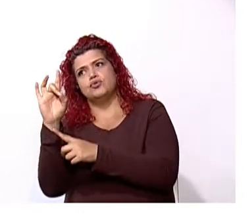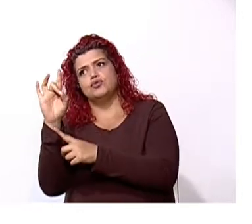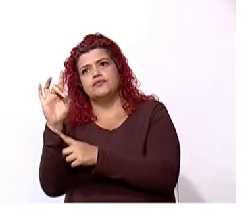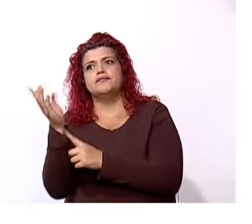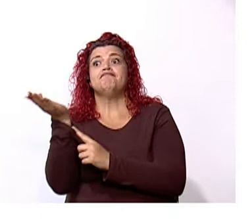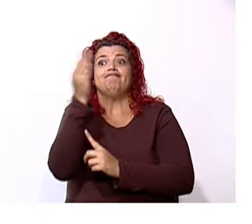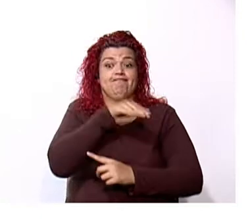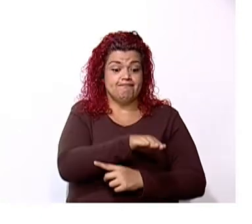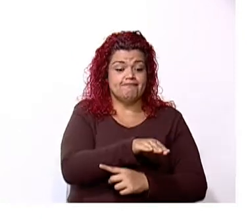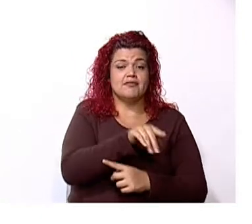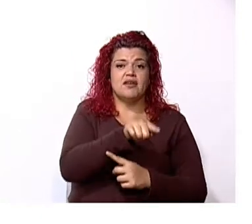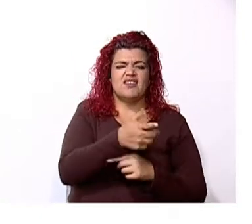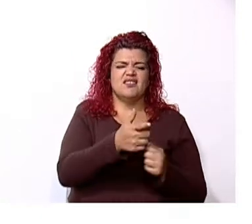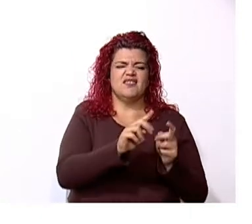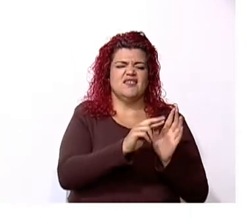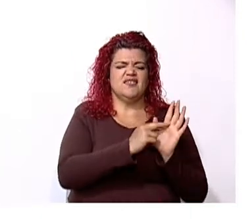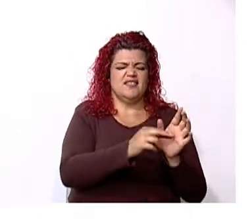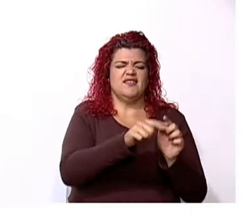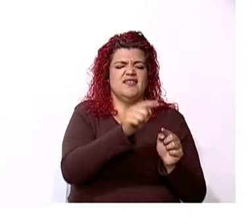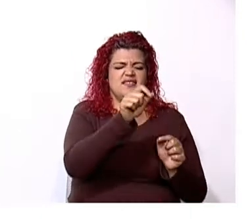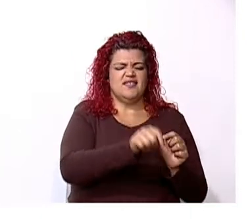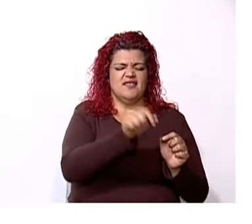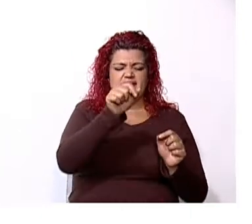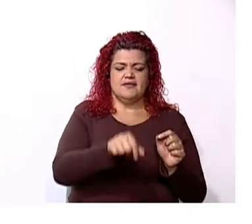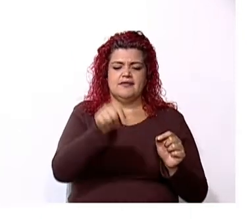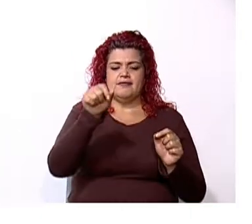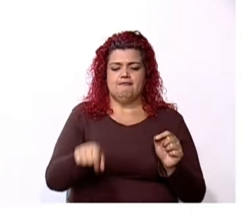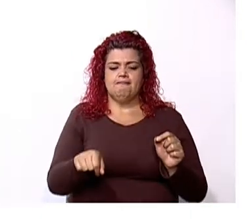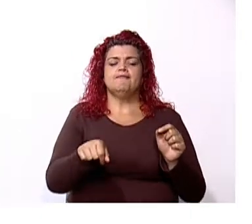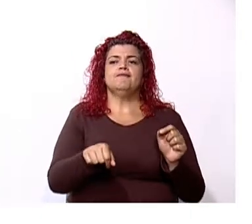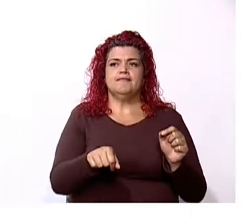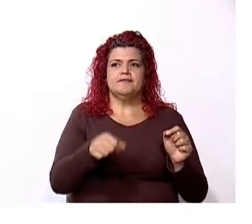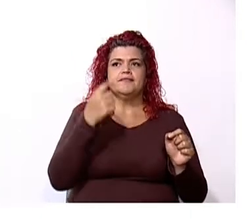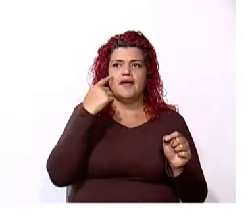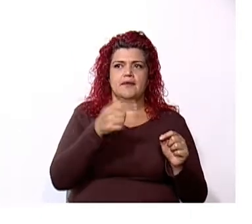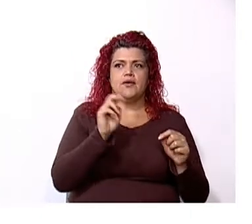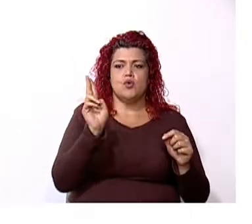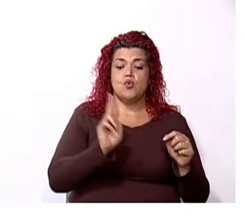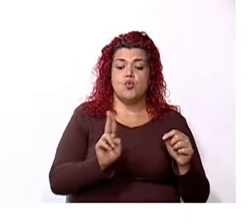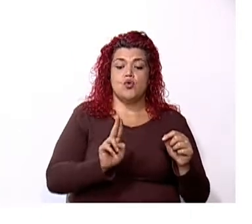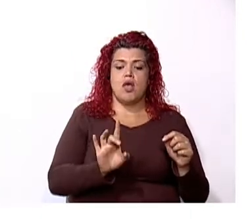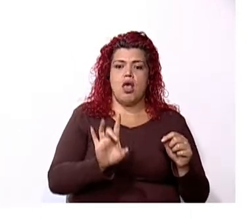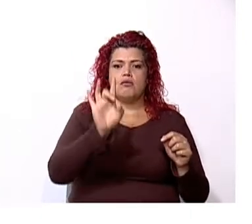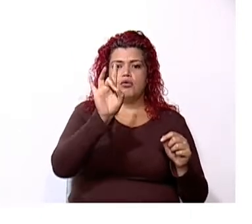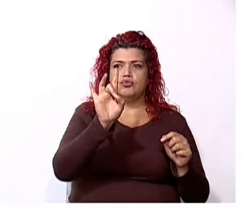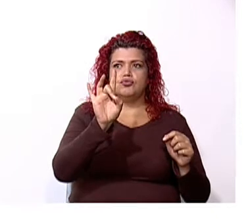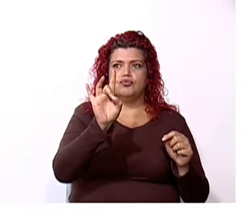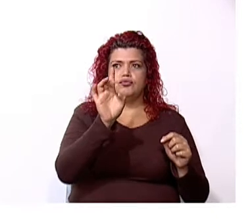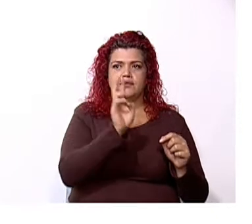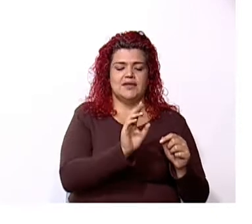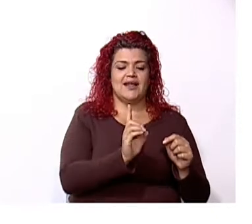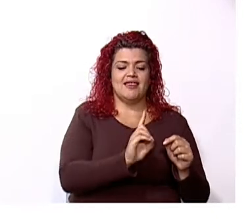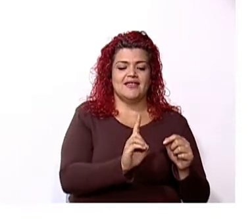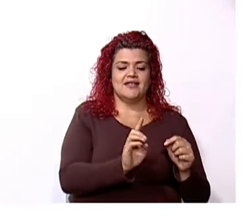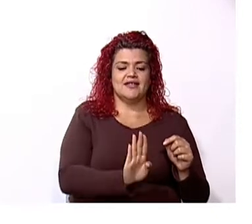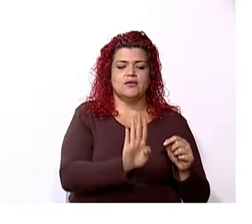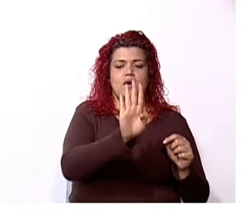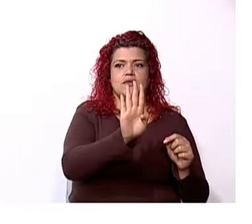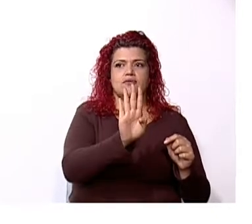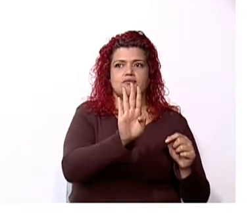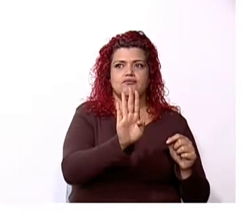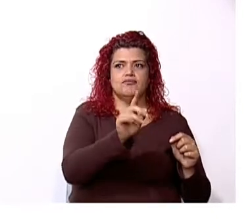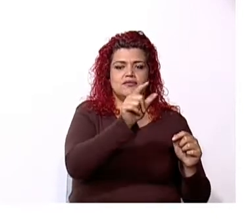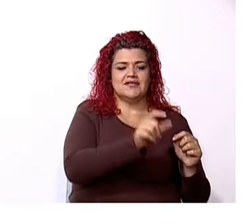8. Y en la representación gráfica, vean, en las unidades 8, en las decenas